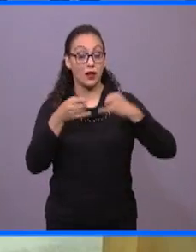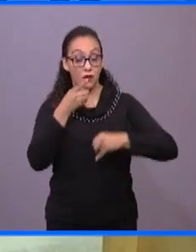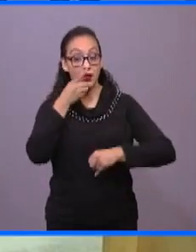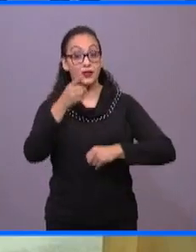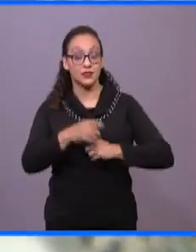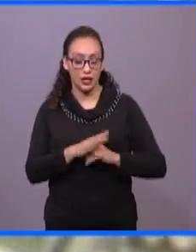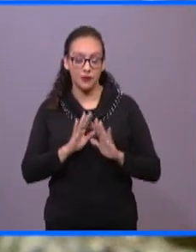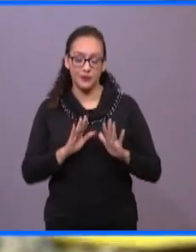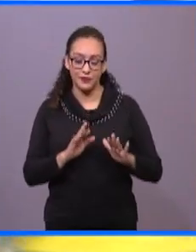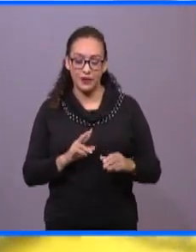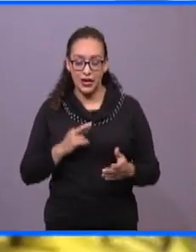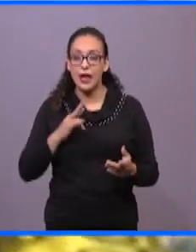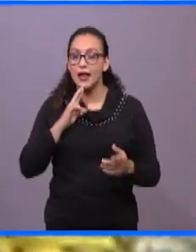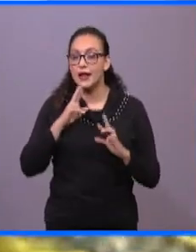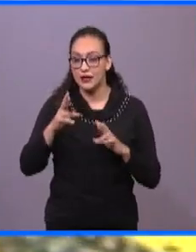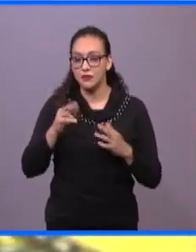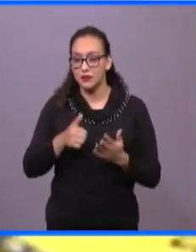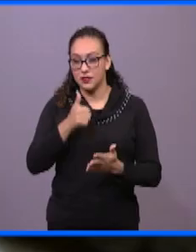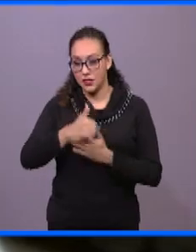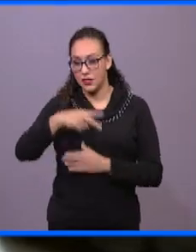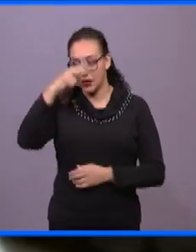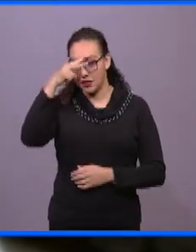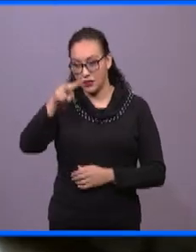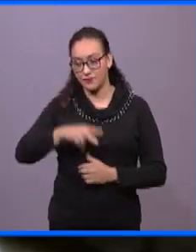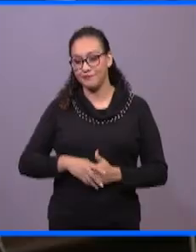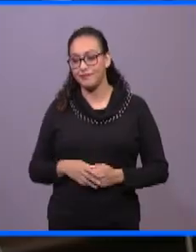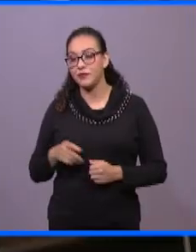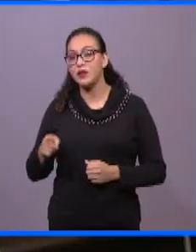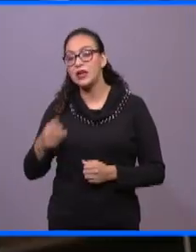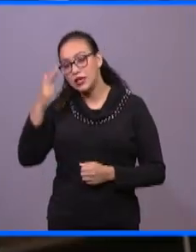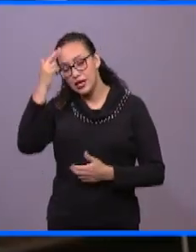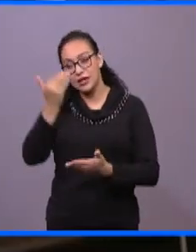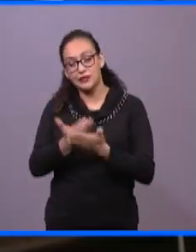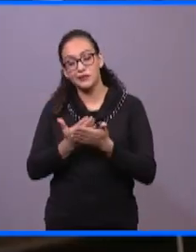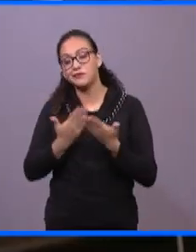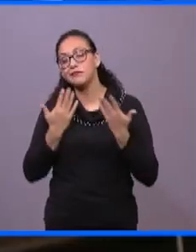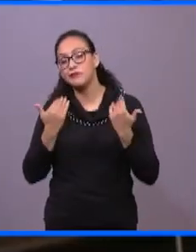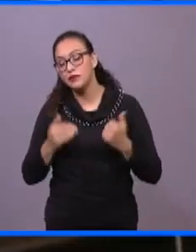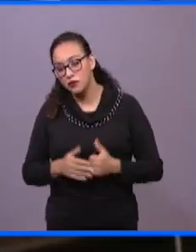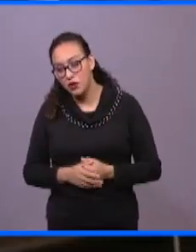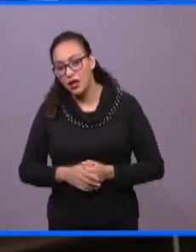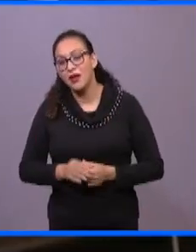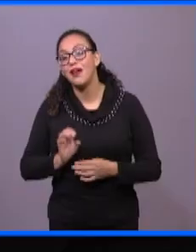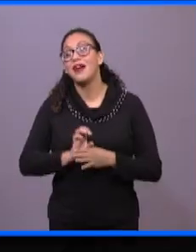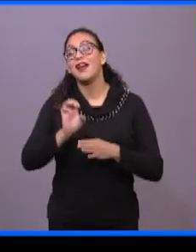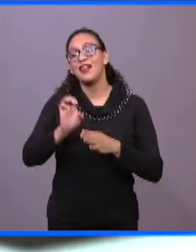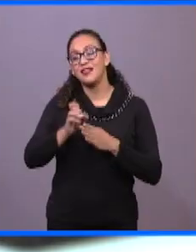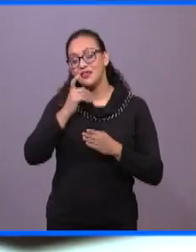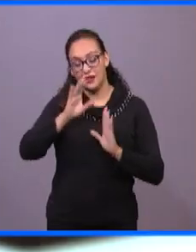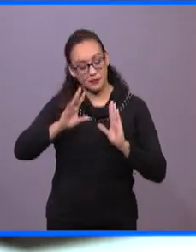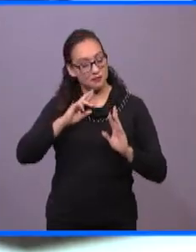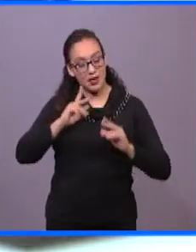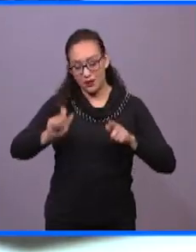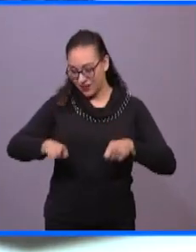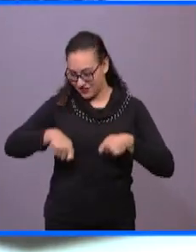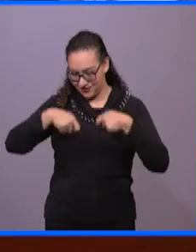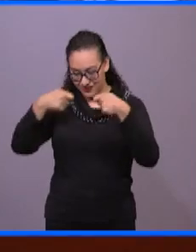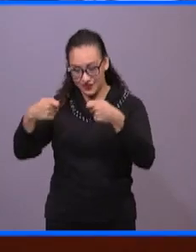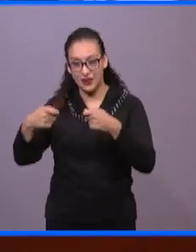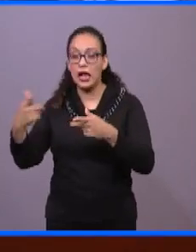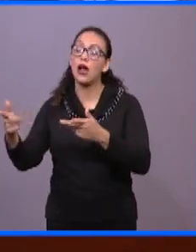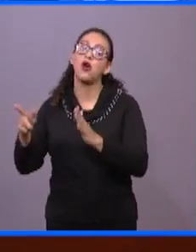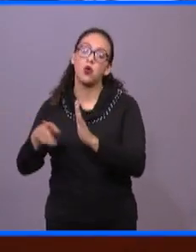que la resolución de la Sala de la capital del país carece de fundamentación, motivo por el cual revocó la decisión que redujo la